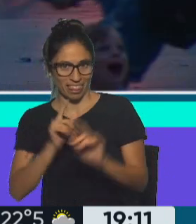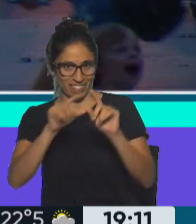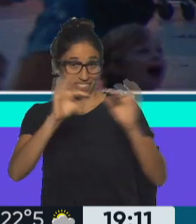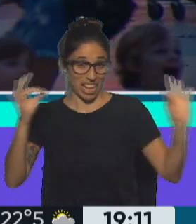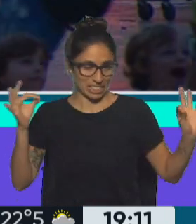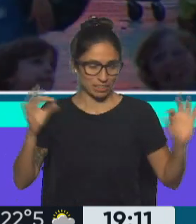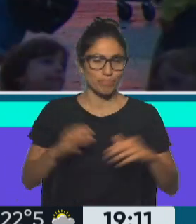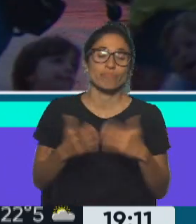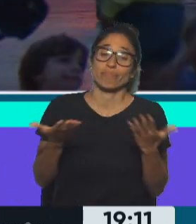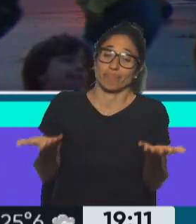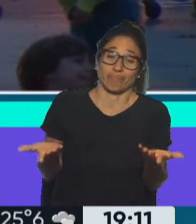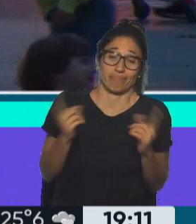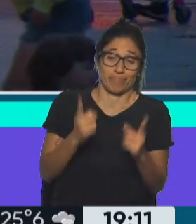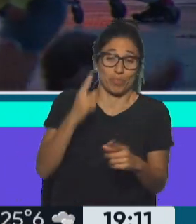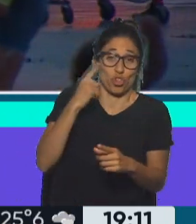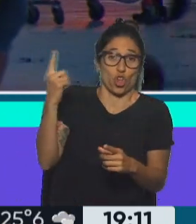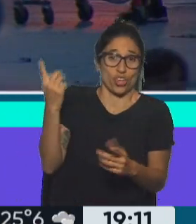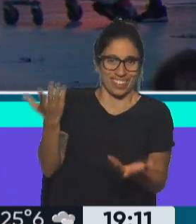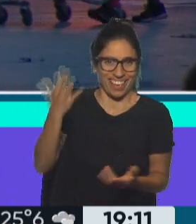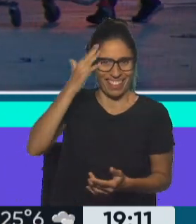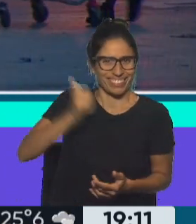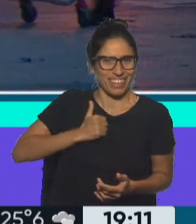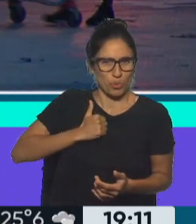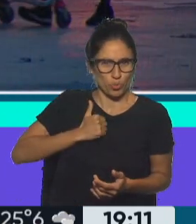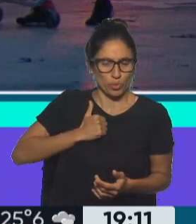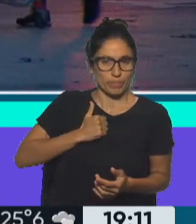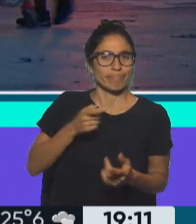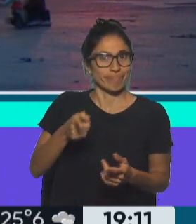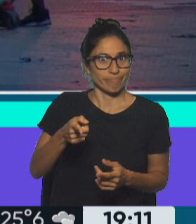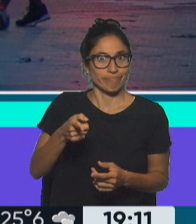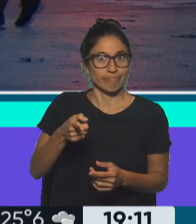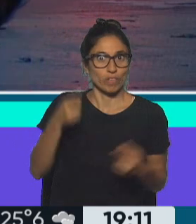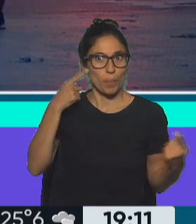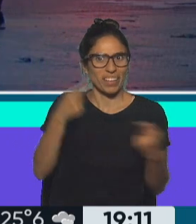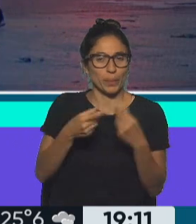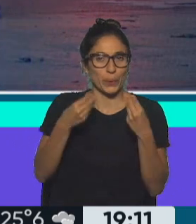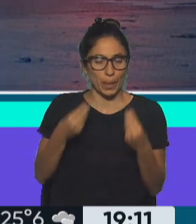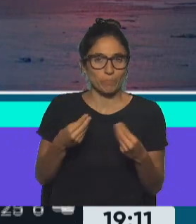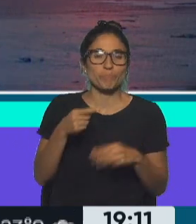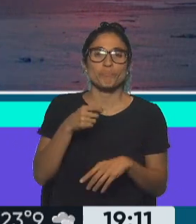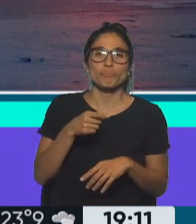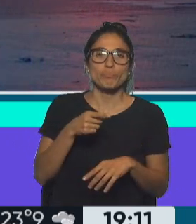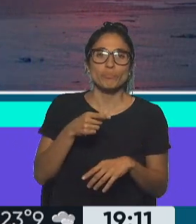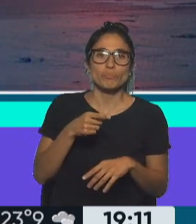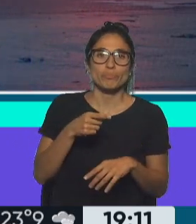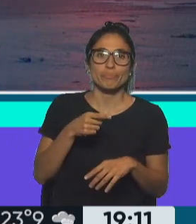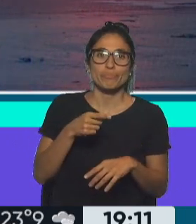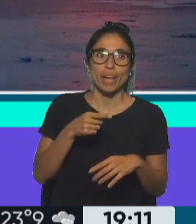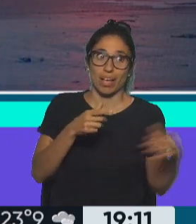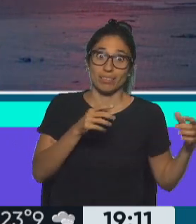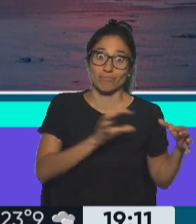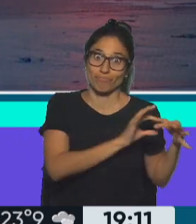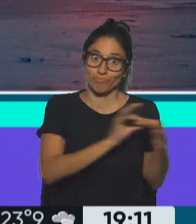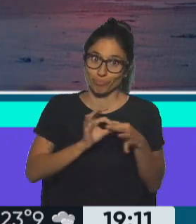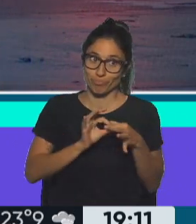de la época, porque era Sí. una ideología que estaba, por un lado, acompañada por la Iglesia Católica,